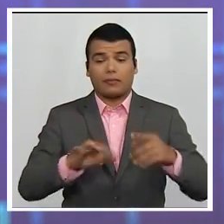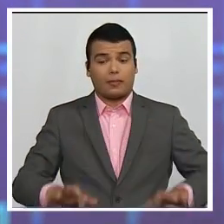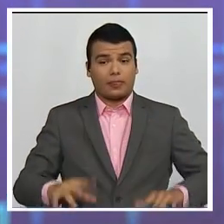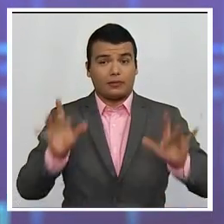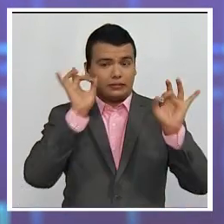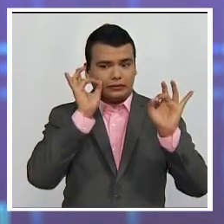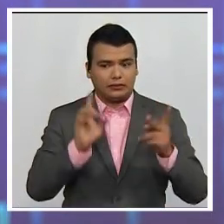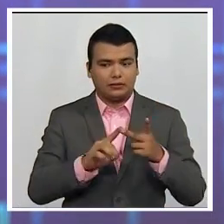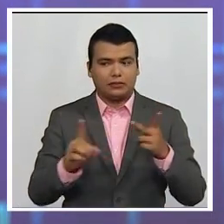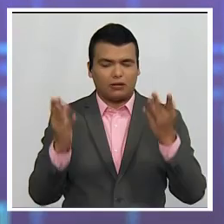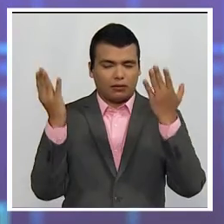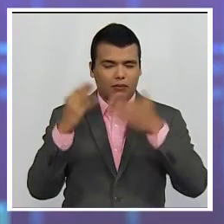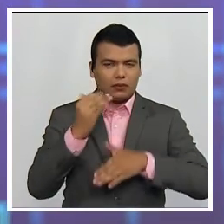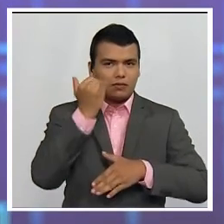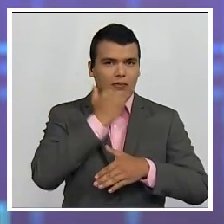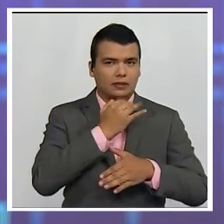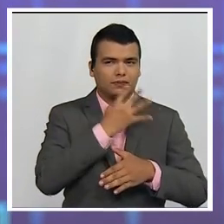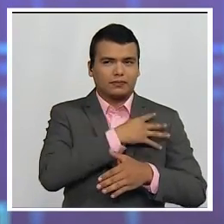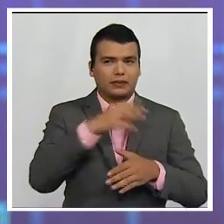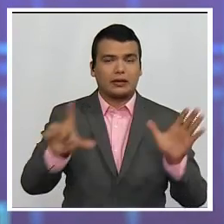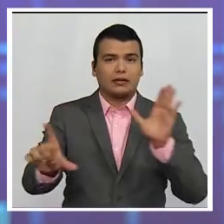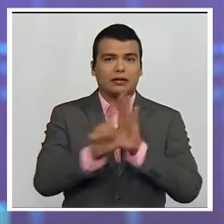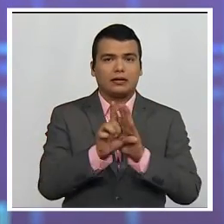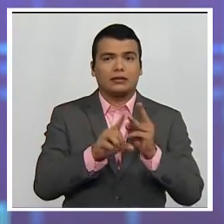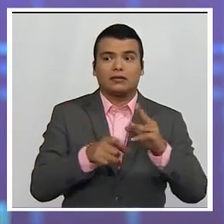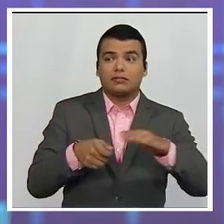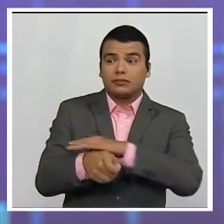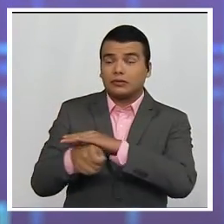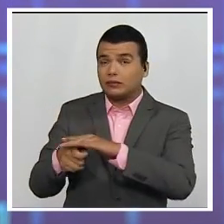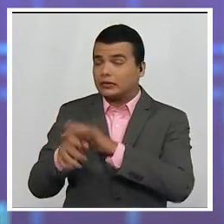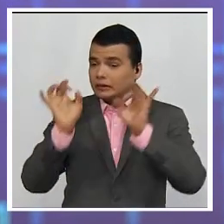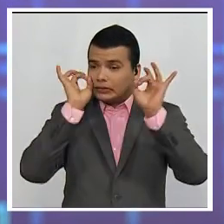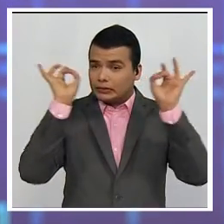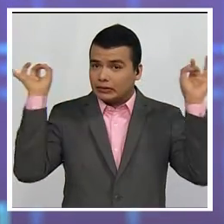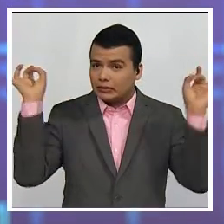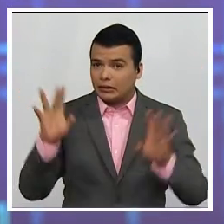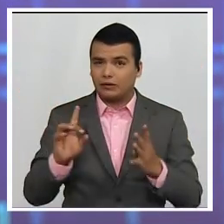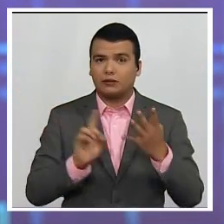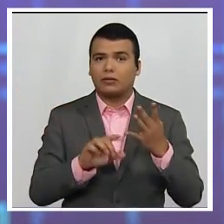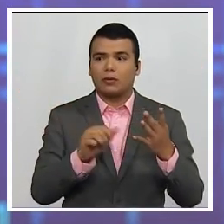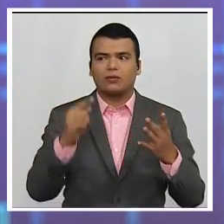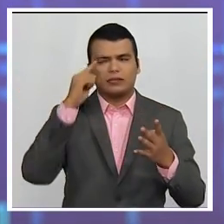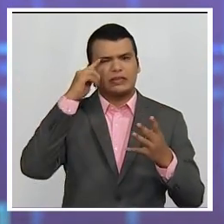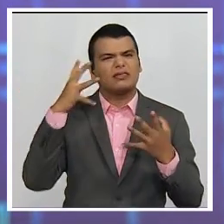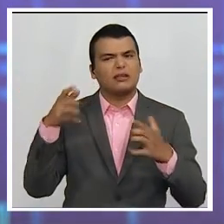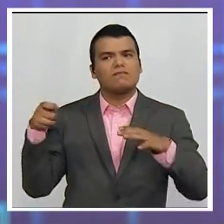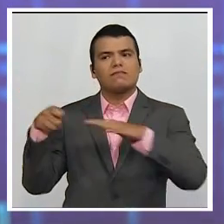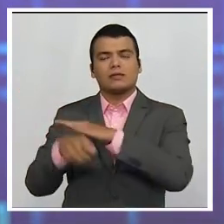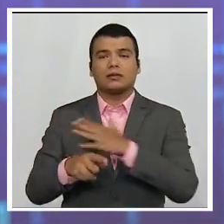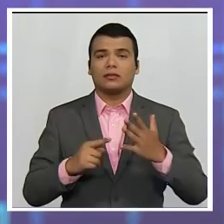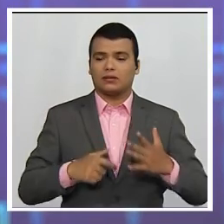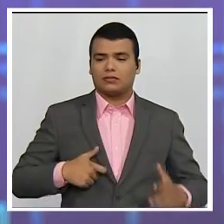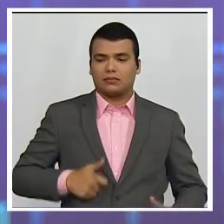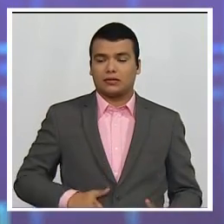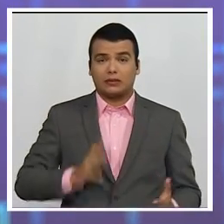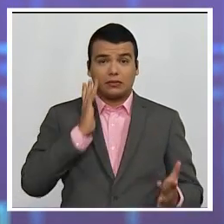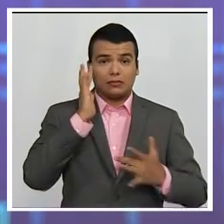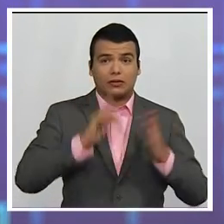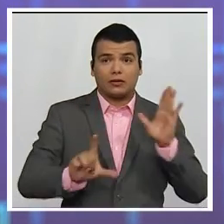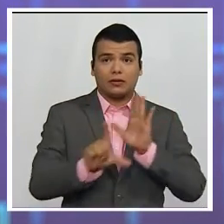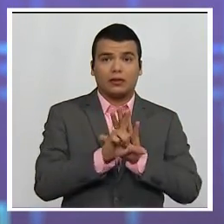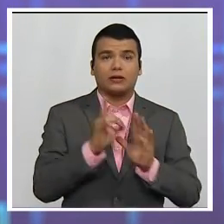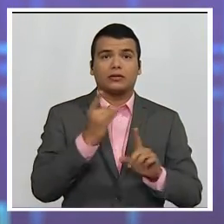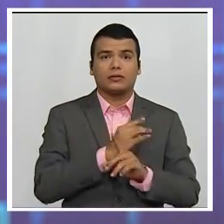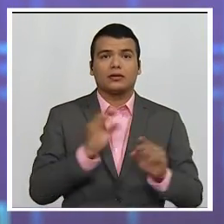concierto para delinquir homicidio agravado homicidio agravado en grado de tentativa porte ilegal de armas prevaricato por acción